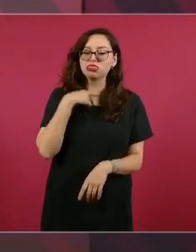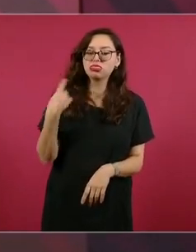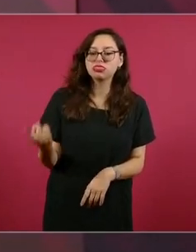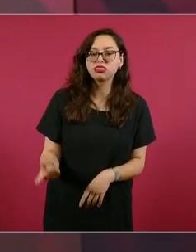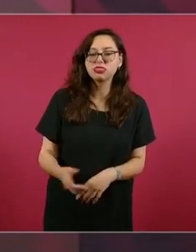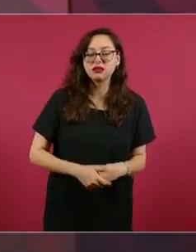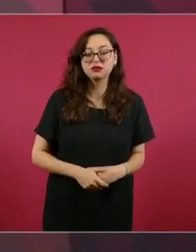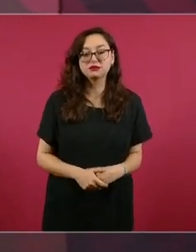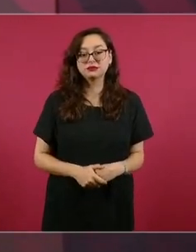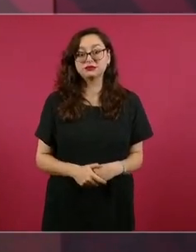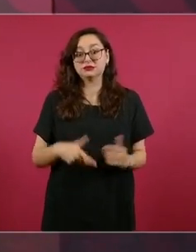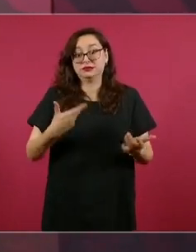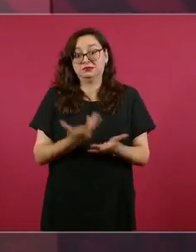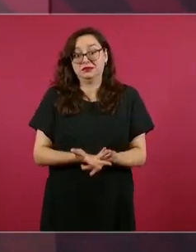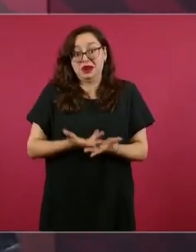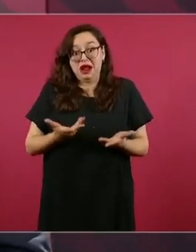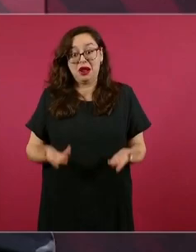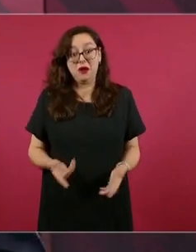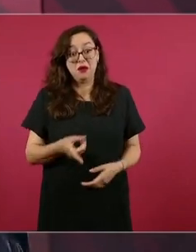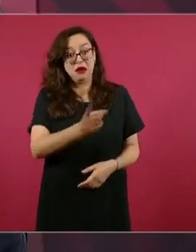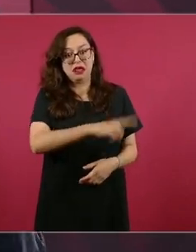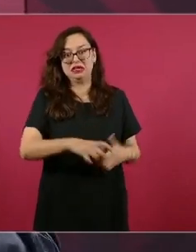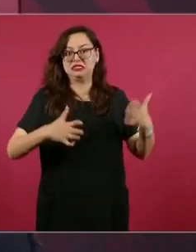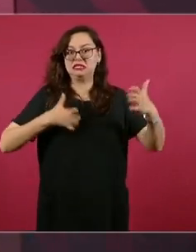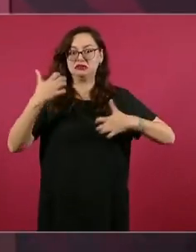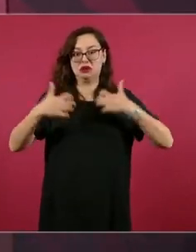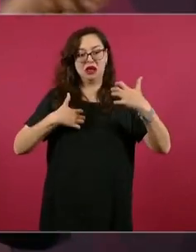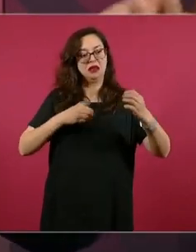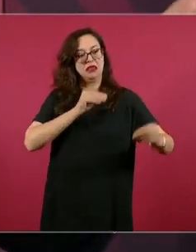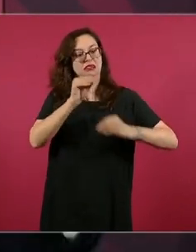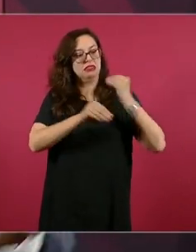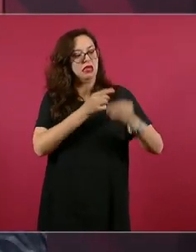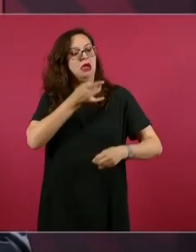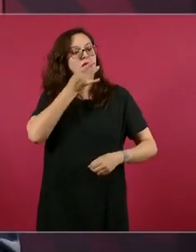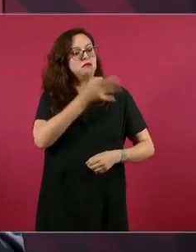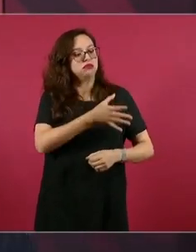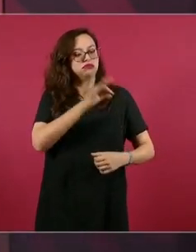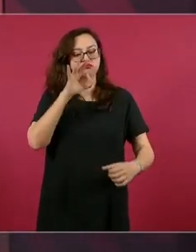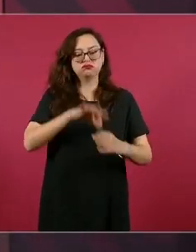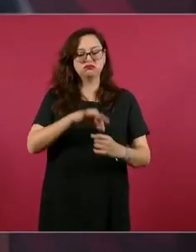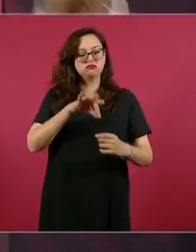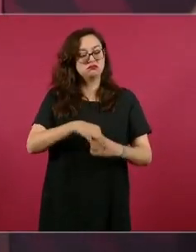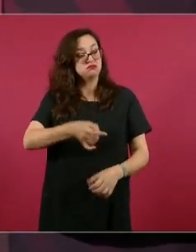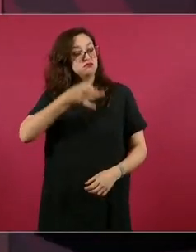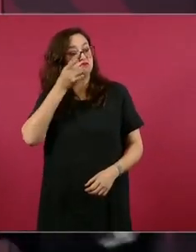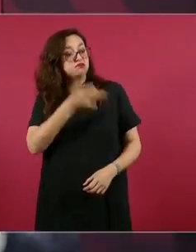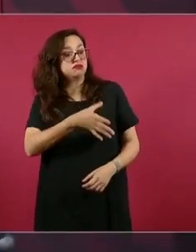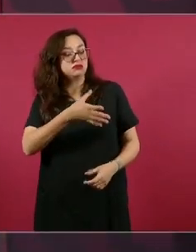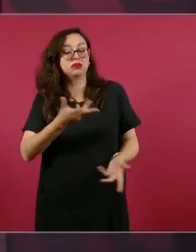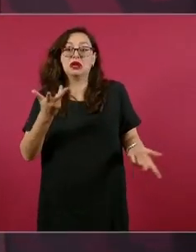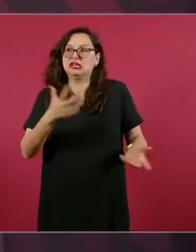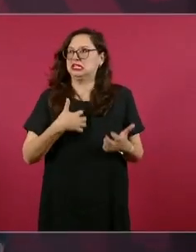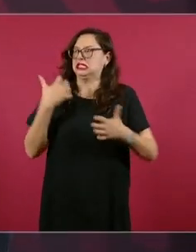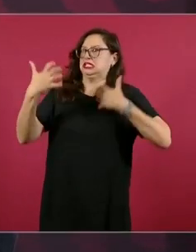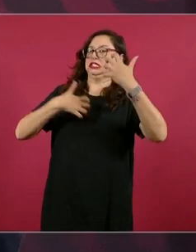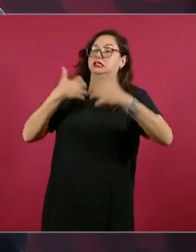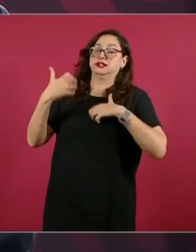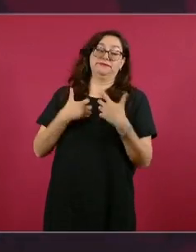Ah, se enojan, ¿no? Porque se les gana el debate y también se les gana la votación, pero así lo decidió la gente.